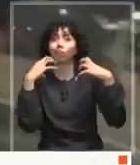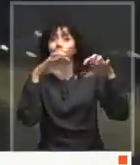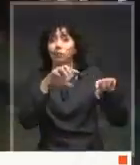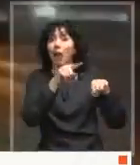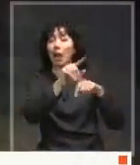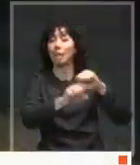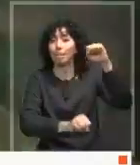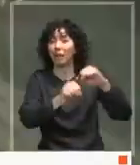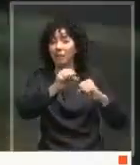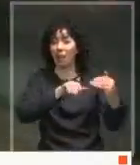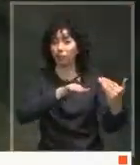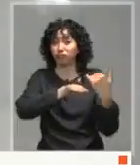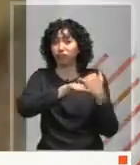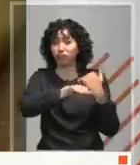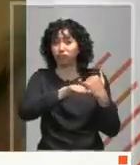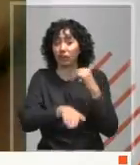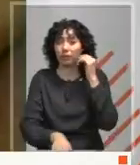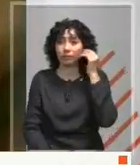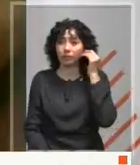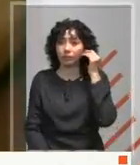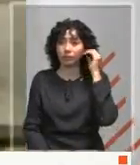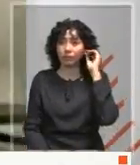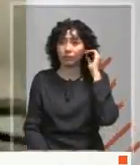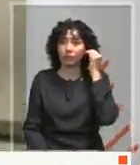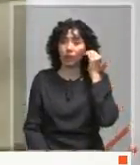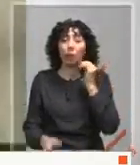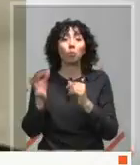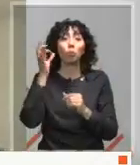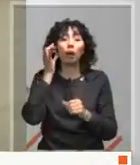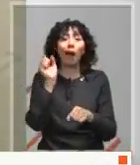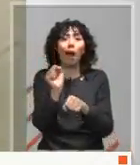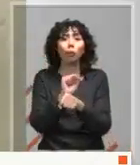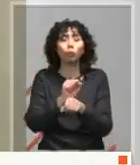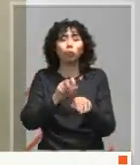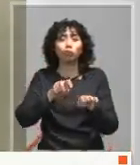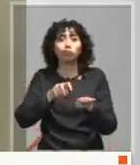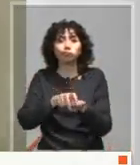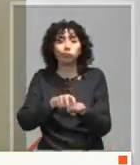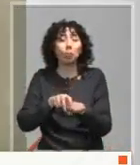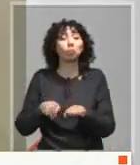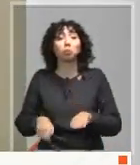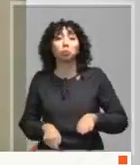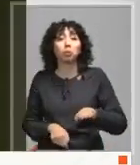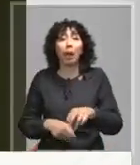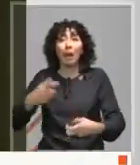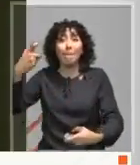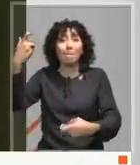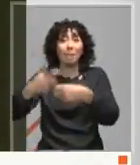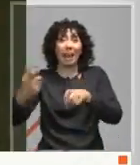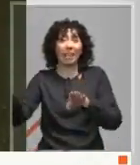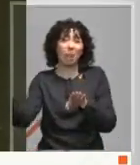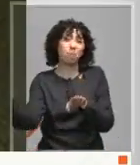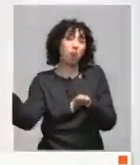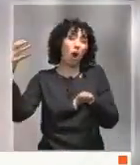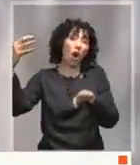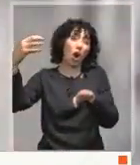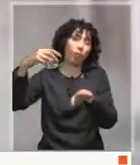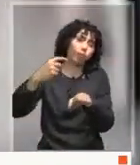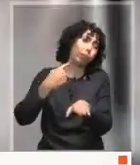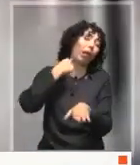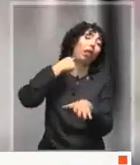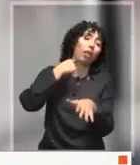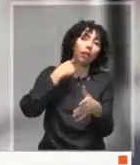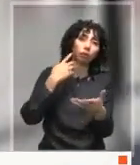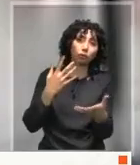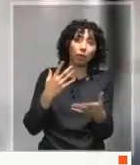autopistas concesionadas. Viajaba de pasajera en un auto cuando una piedra lanzada desde un costado de la autopista del Sol le impactó. Caluroso